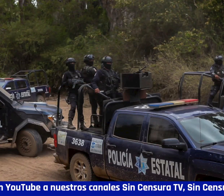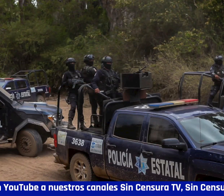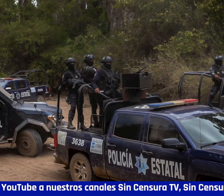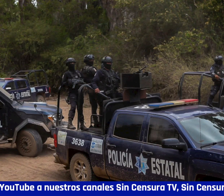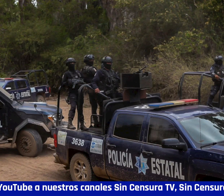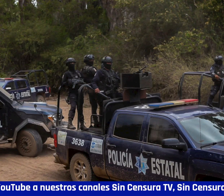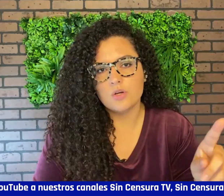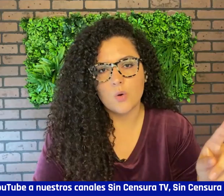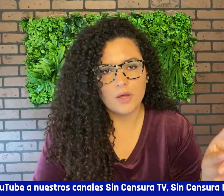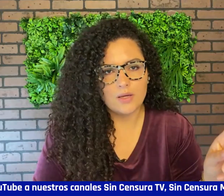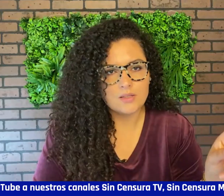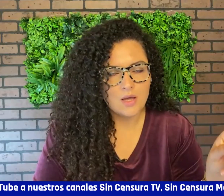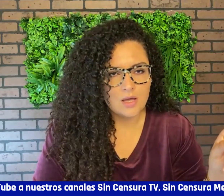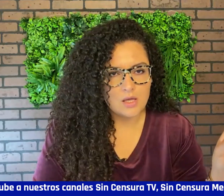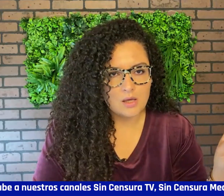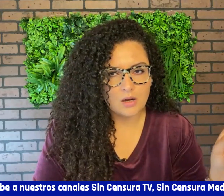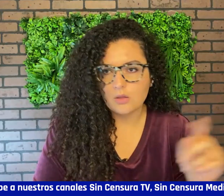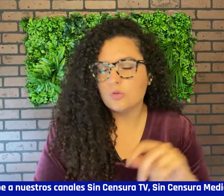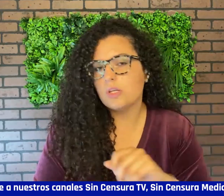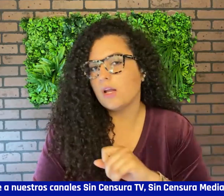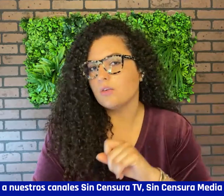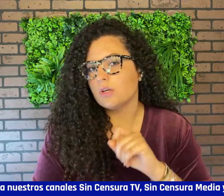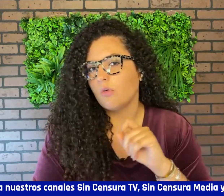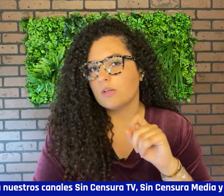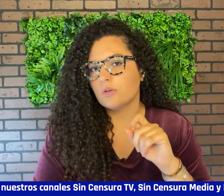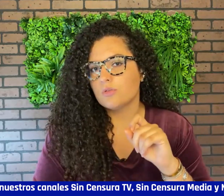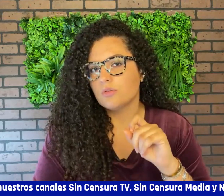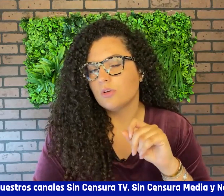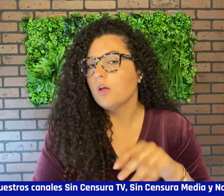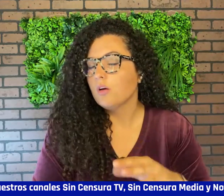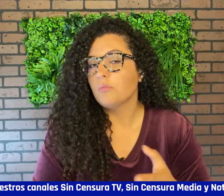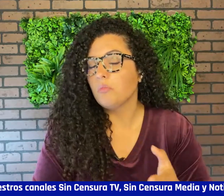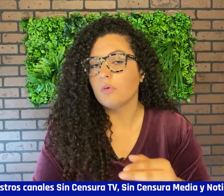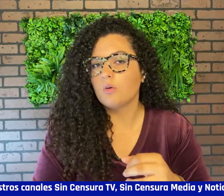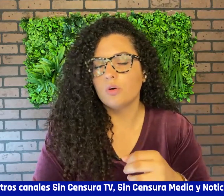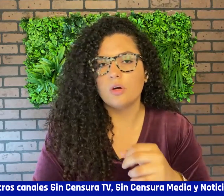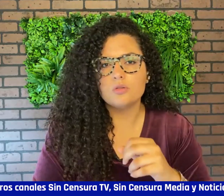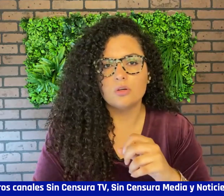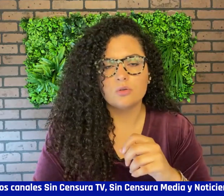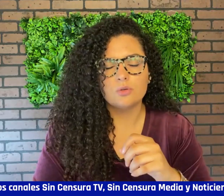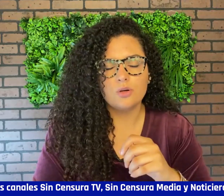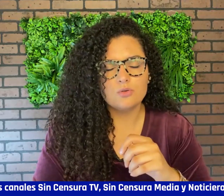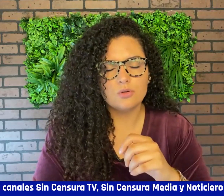más espectaculares de Showcase y reducían los secuestros.